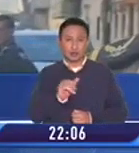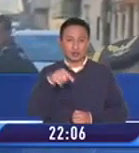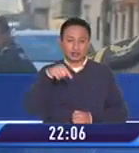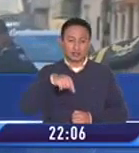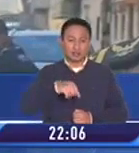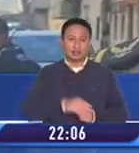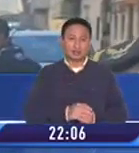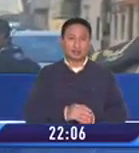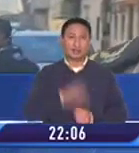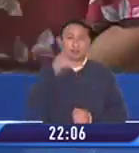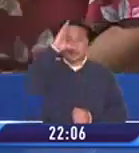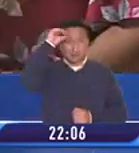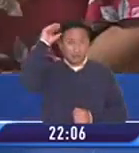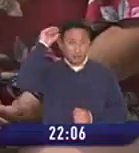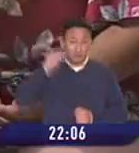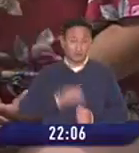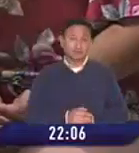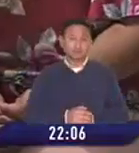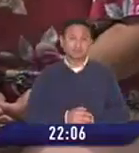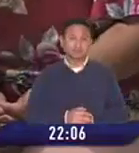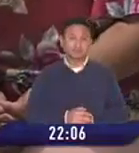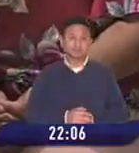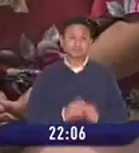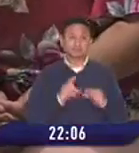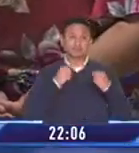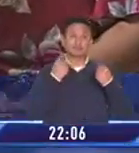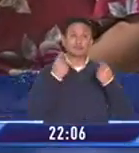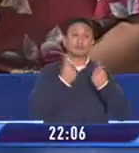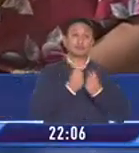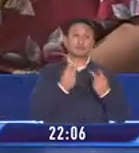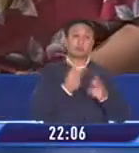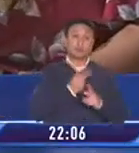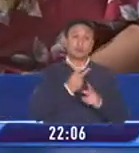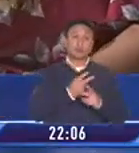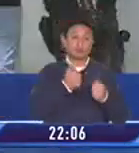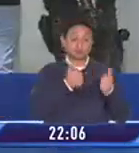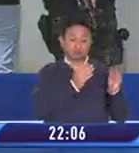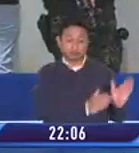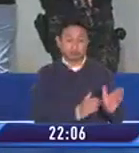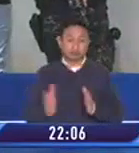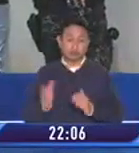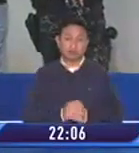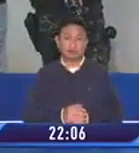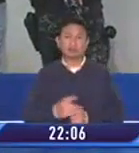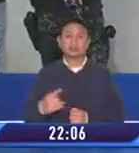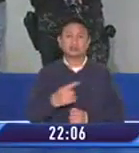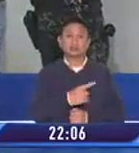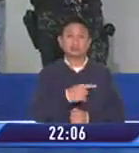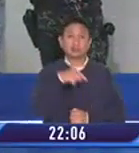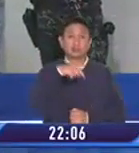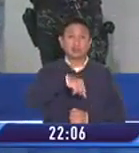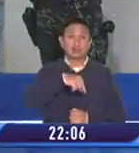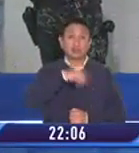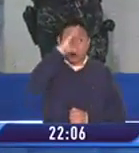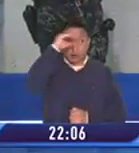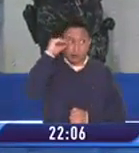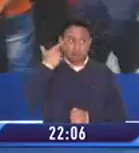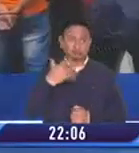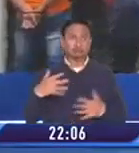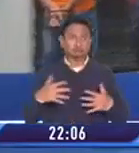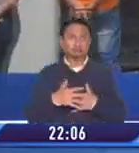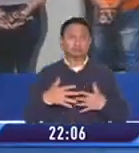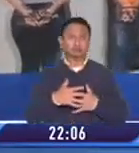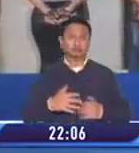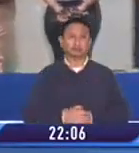en la ciudad de Riobamba. Se trataría de una banda delictiva bien organizada que estaba causando zozobra en la ciudad de Riobamba y